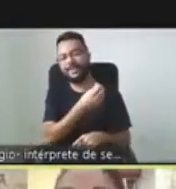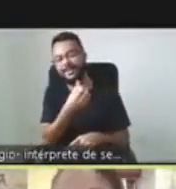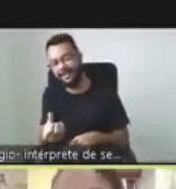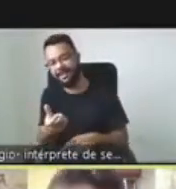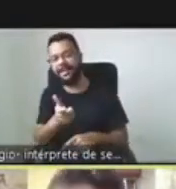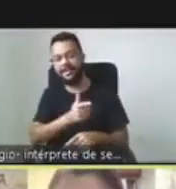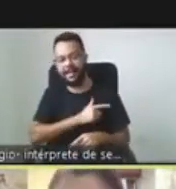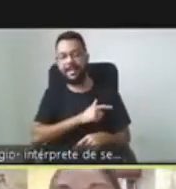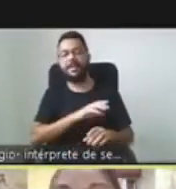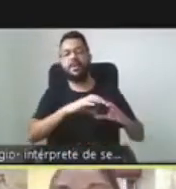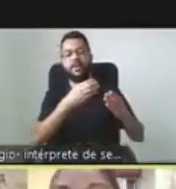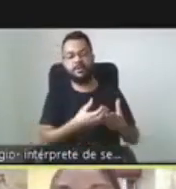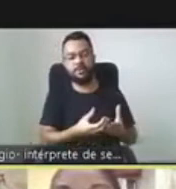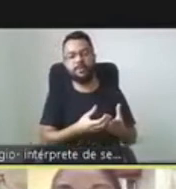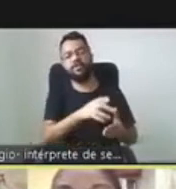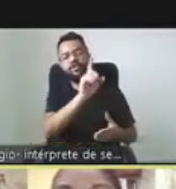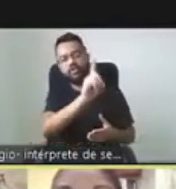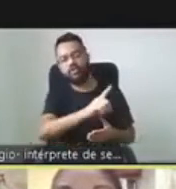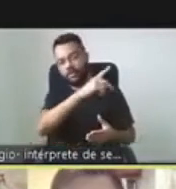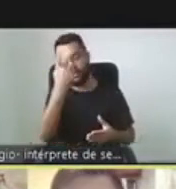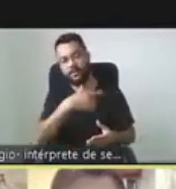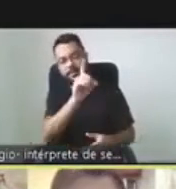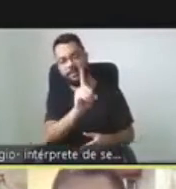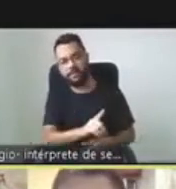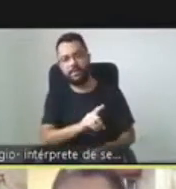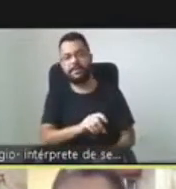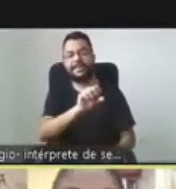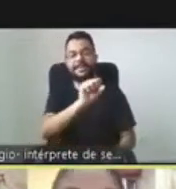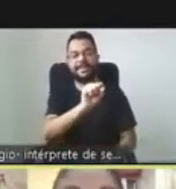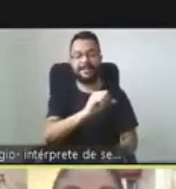las Personas con Discapacidad, CDPD, porque